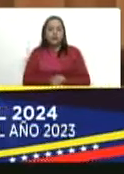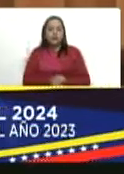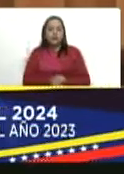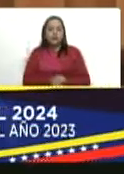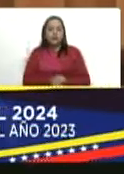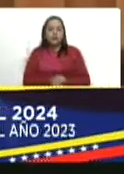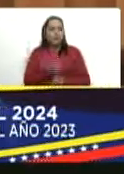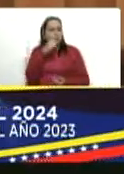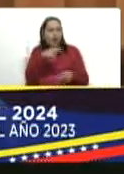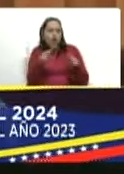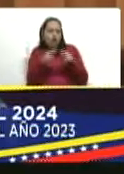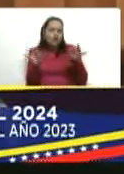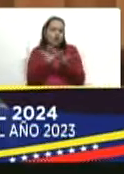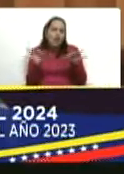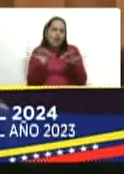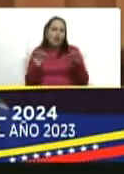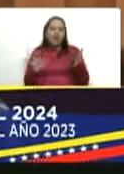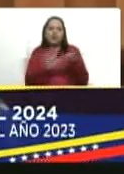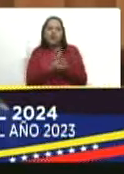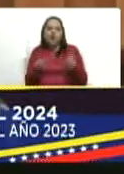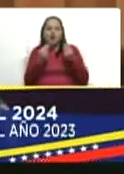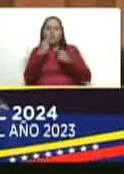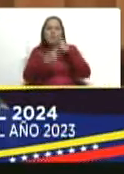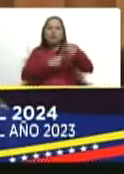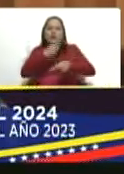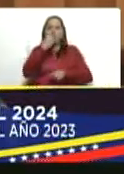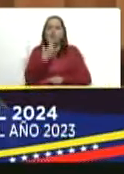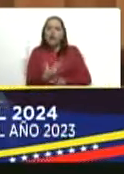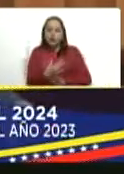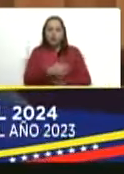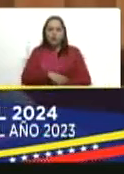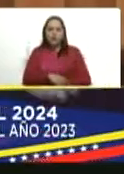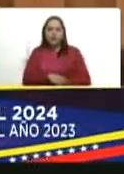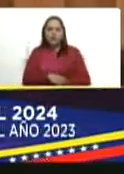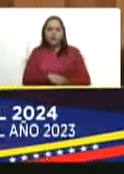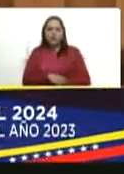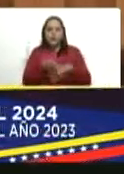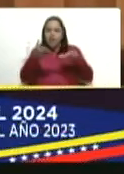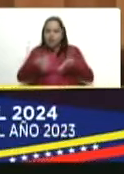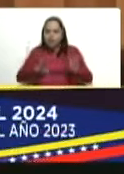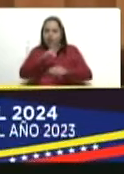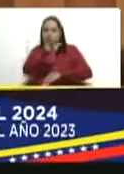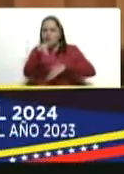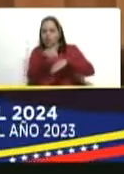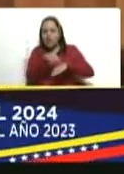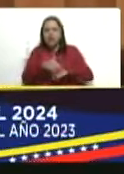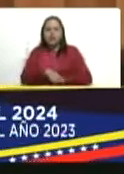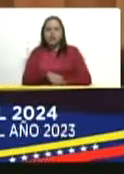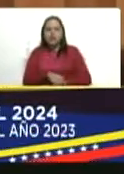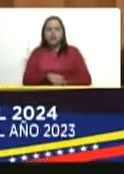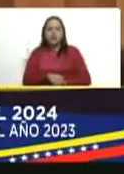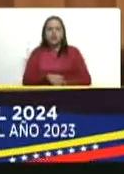poco saben o nada saben de ese proceso hermoso de renacimiento nacional.